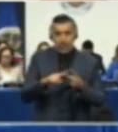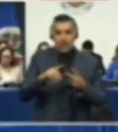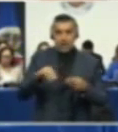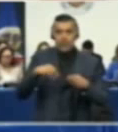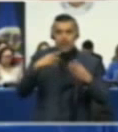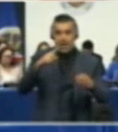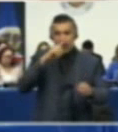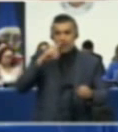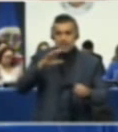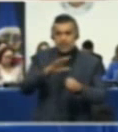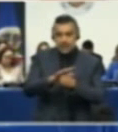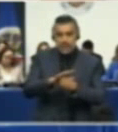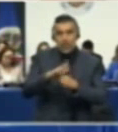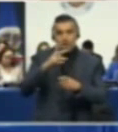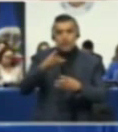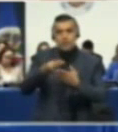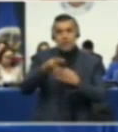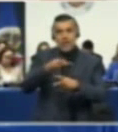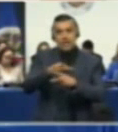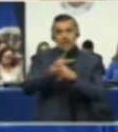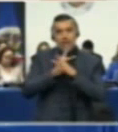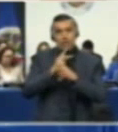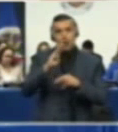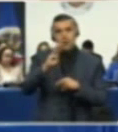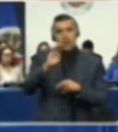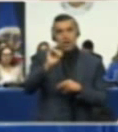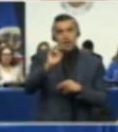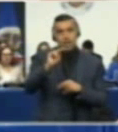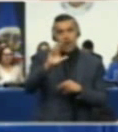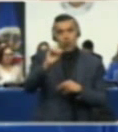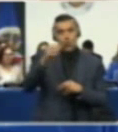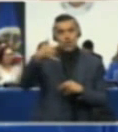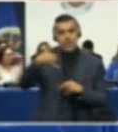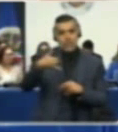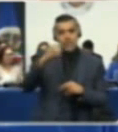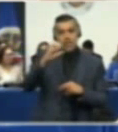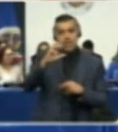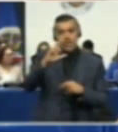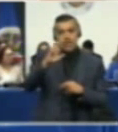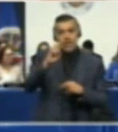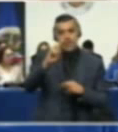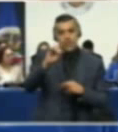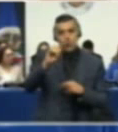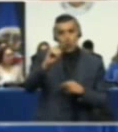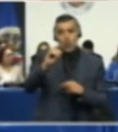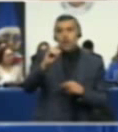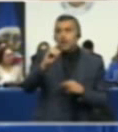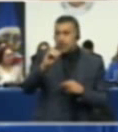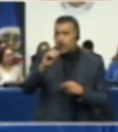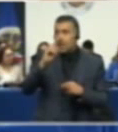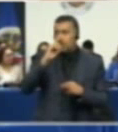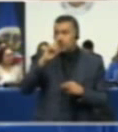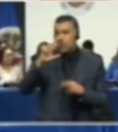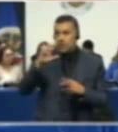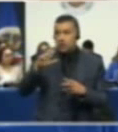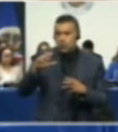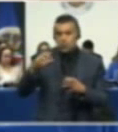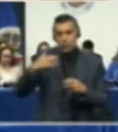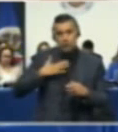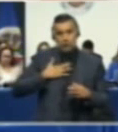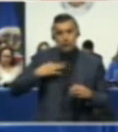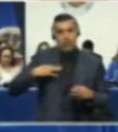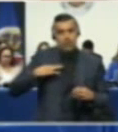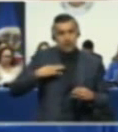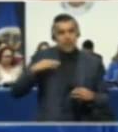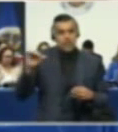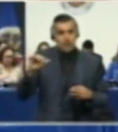créditos financieros que pueda él tomar de una manera voluntaria, pero también así como a contraer matrimonio y a